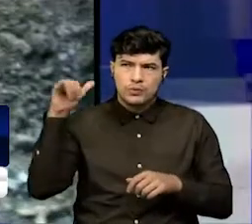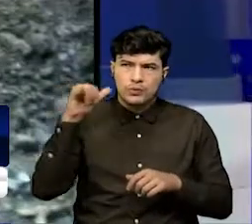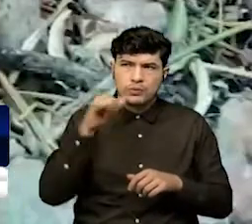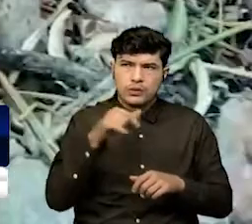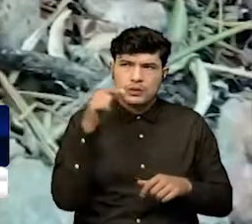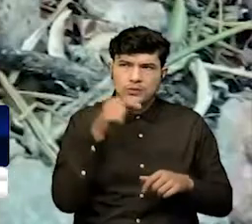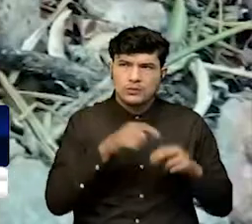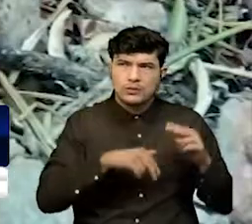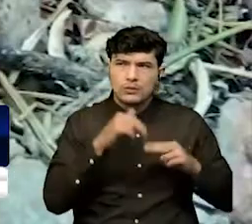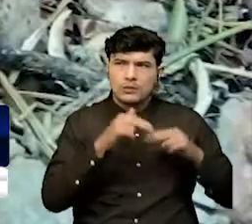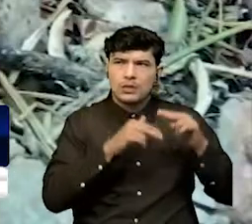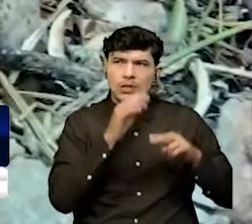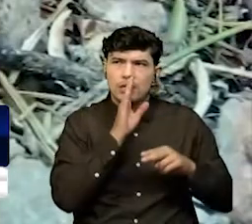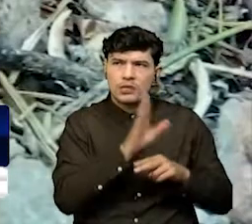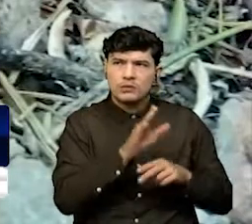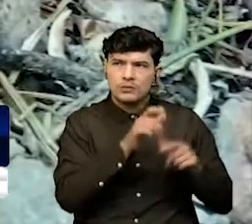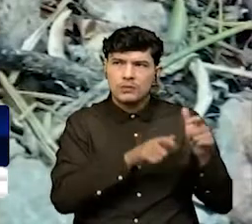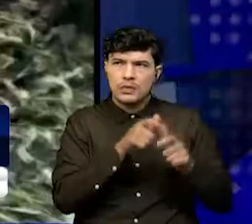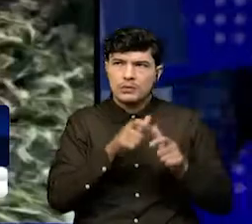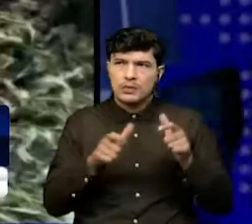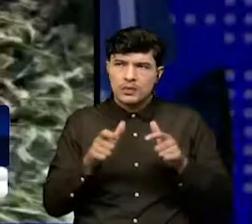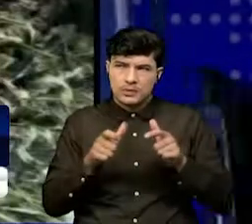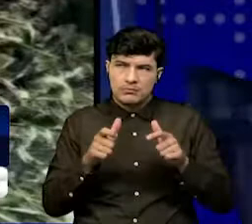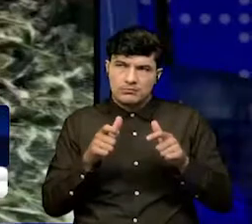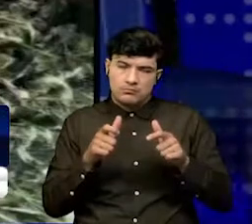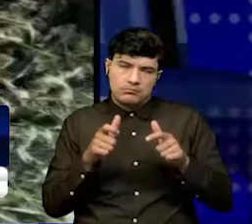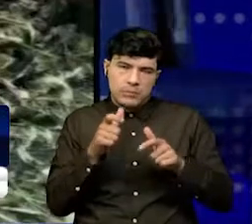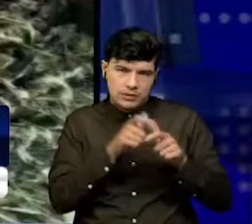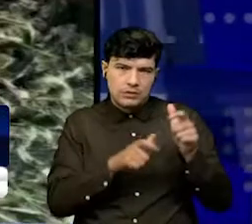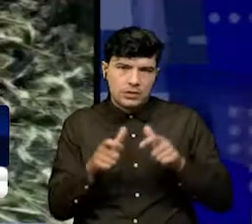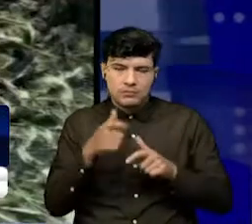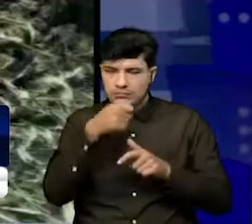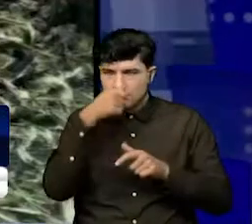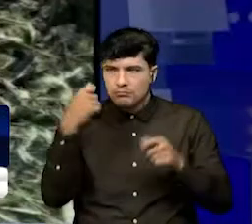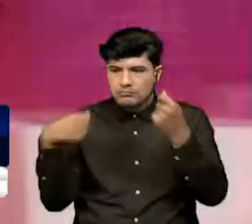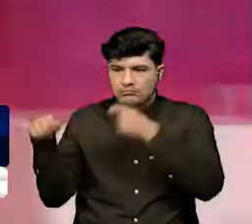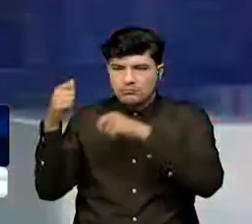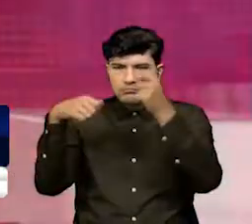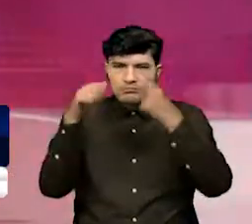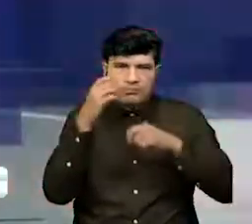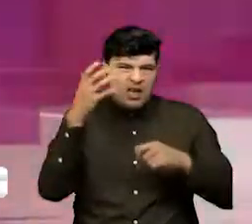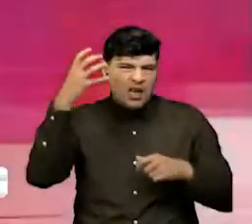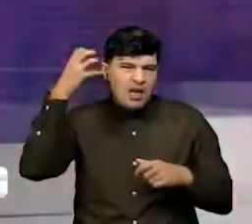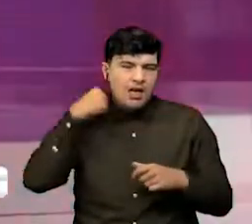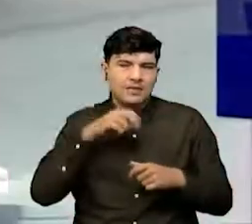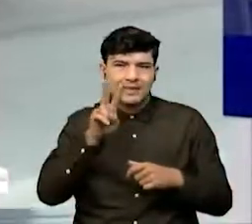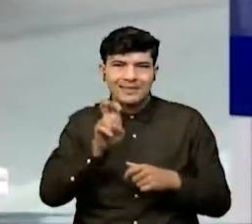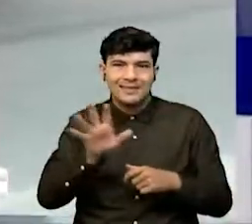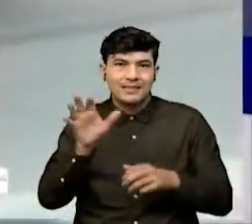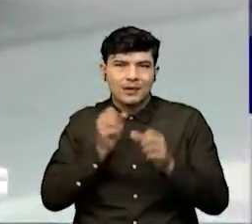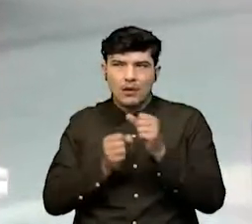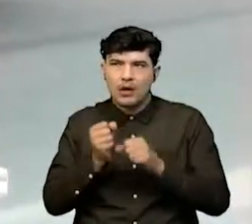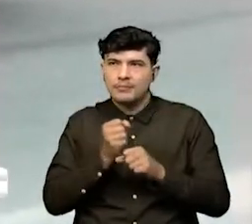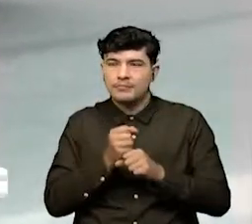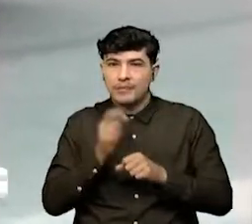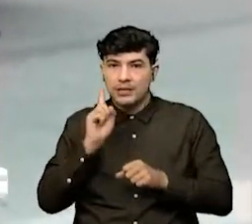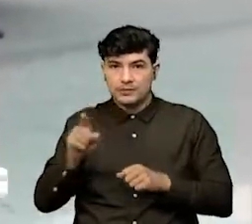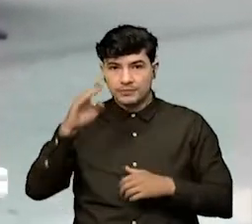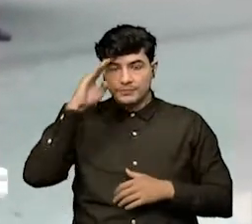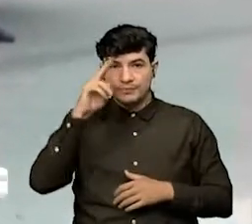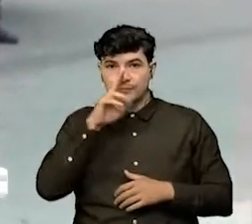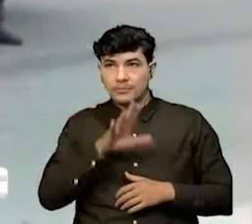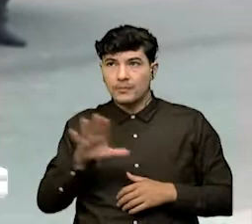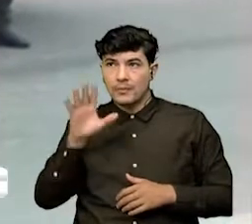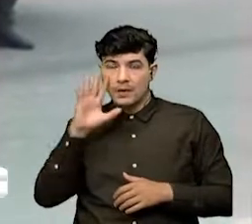sepultado allí por narcotraficantes que usaban la región para transportar coca a otras zonas. La policía realizó la incautación